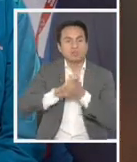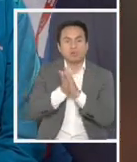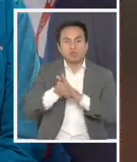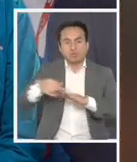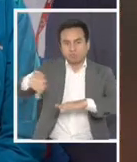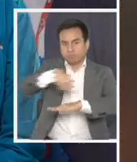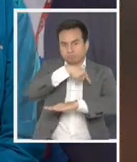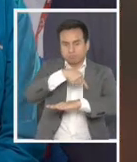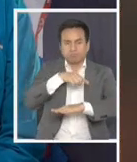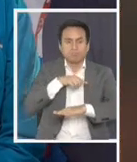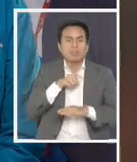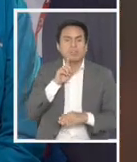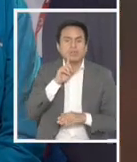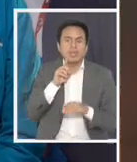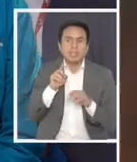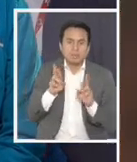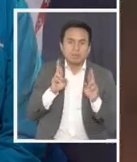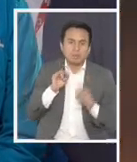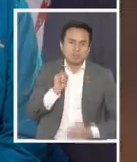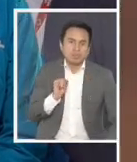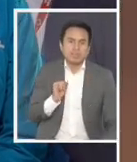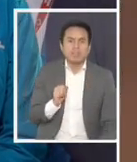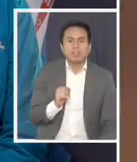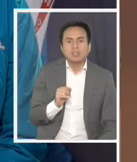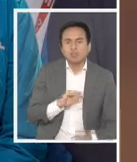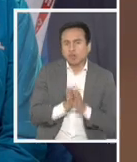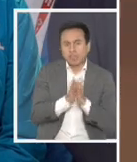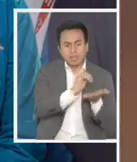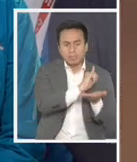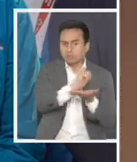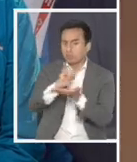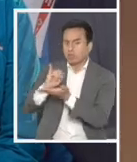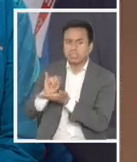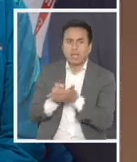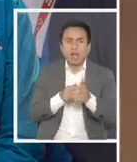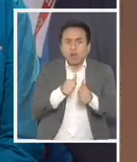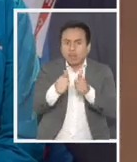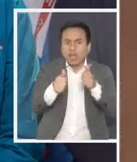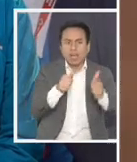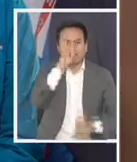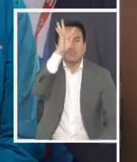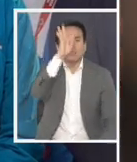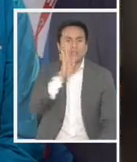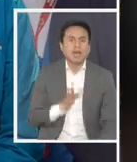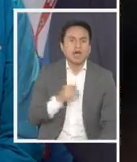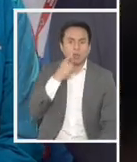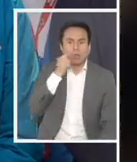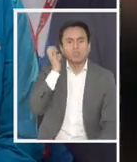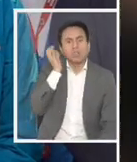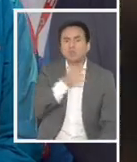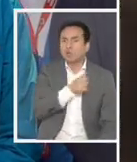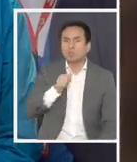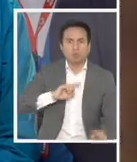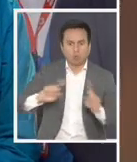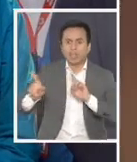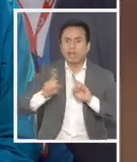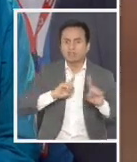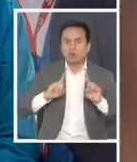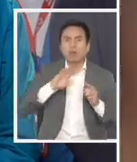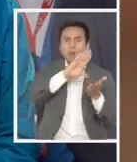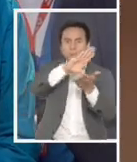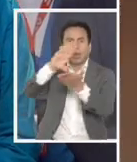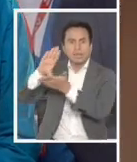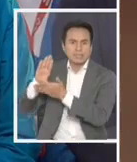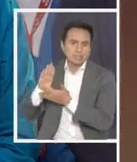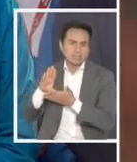todo el territorio eso es lo que esperábamos así que están todas nuestra institución y todas las autoridades y todos los funcionarios y funcionarias en coordinación con